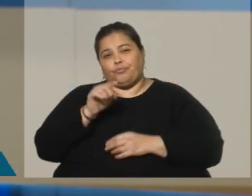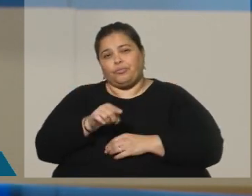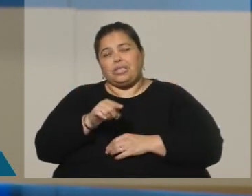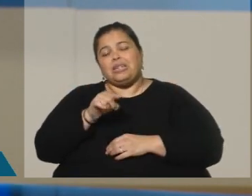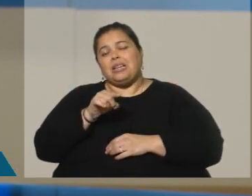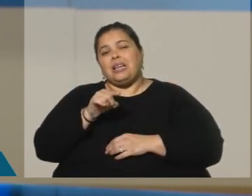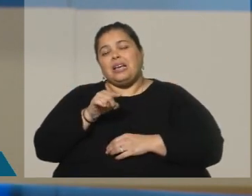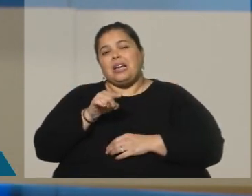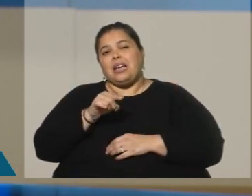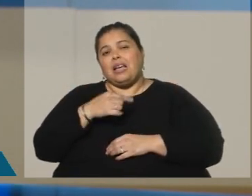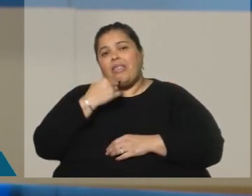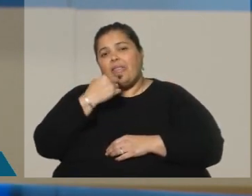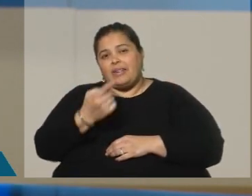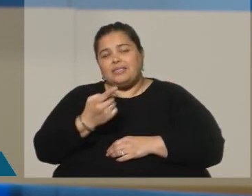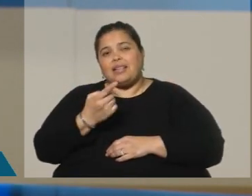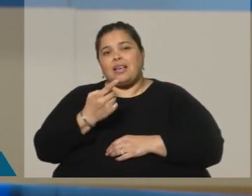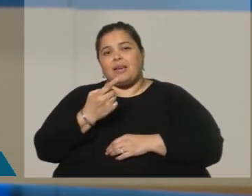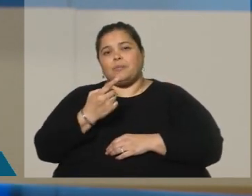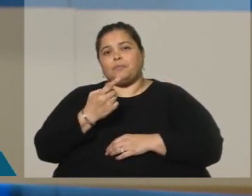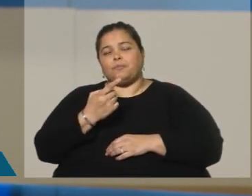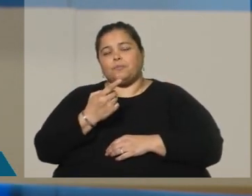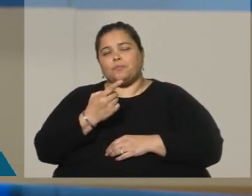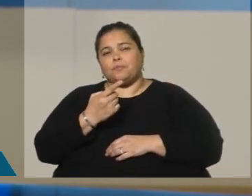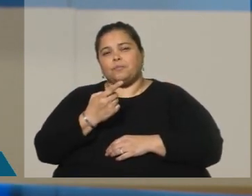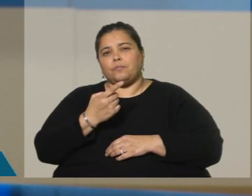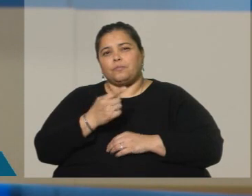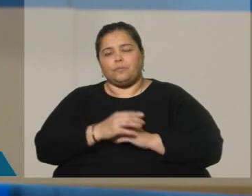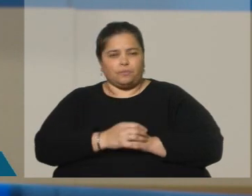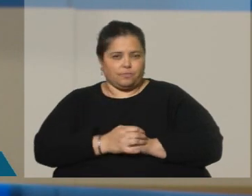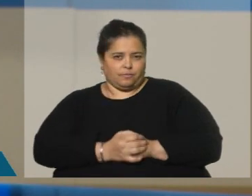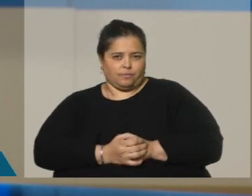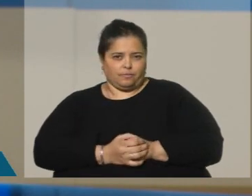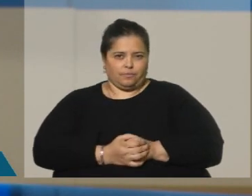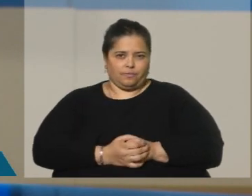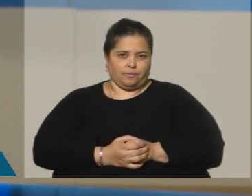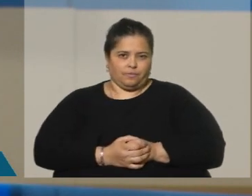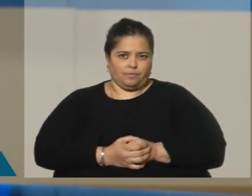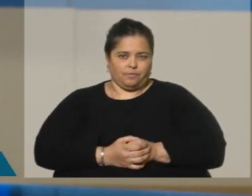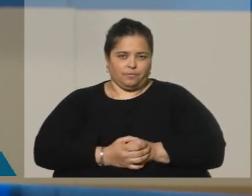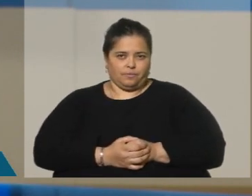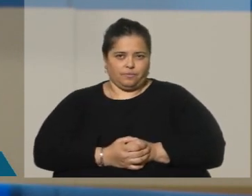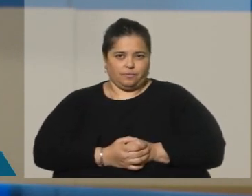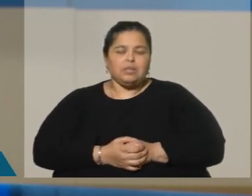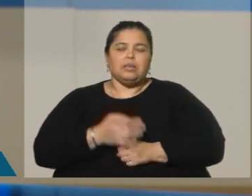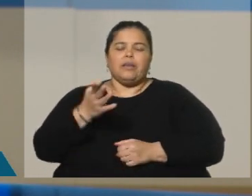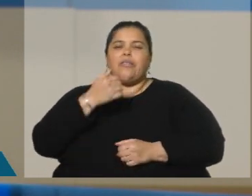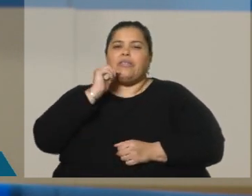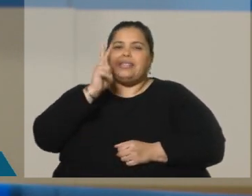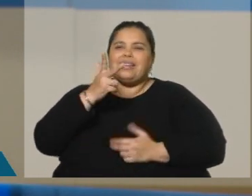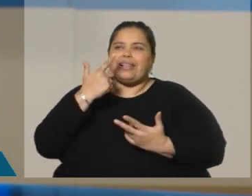pregonando la internacional de las espadas que estaba promoviendo un quiebre institucional